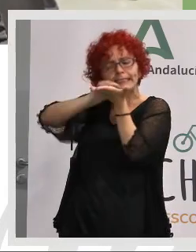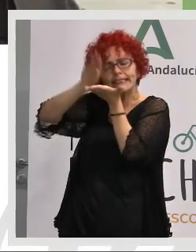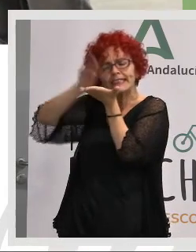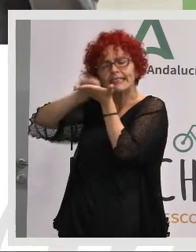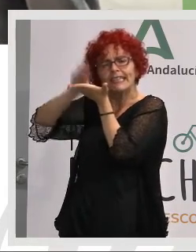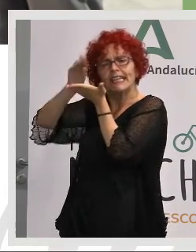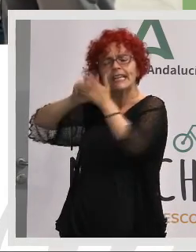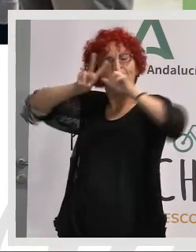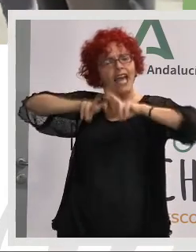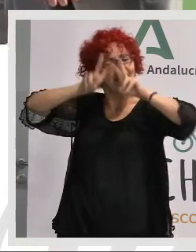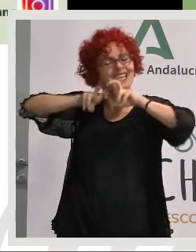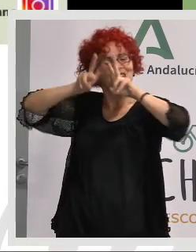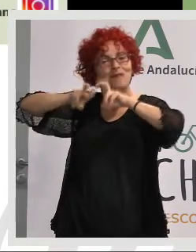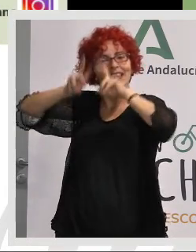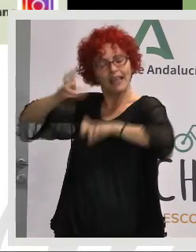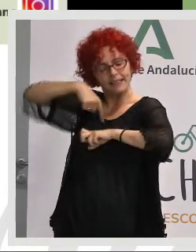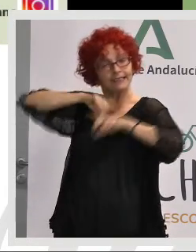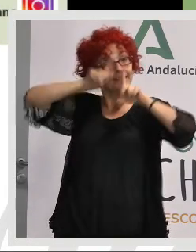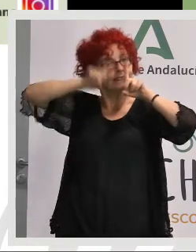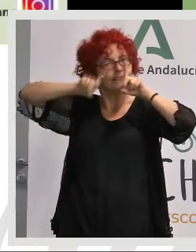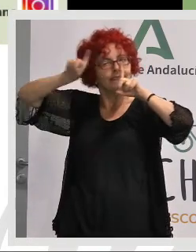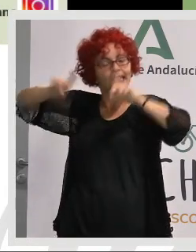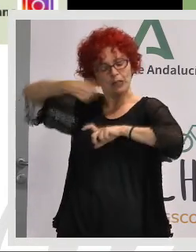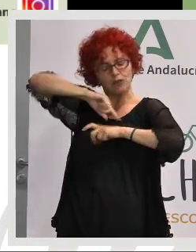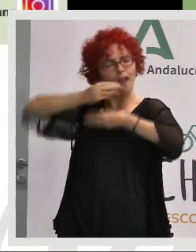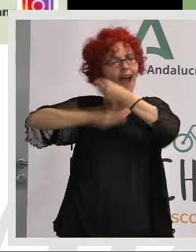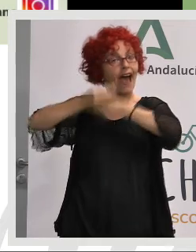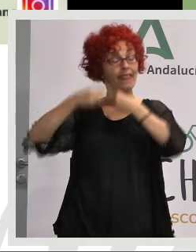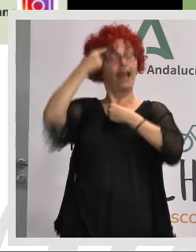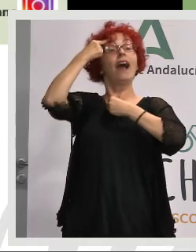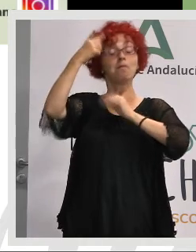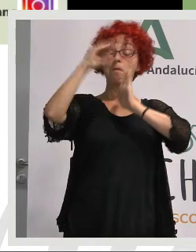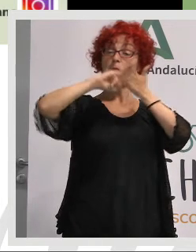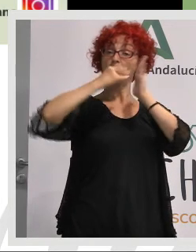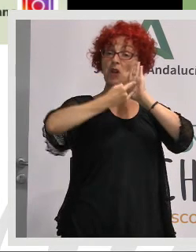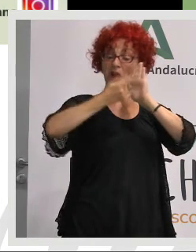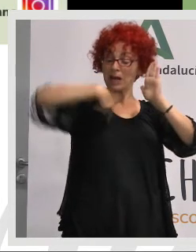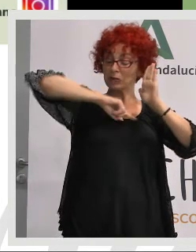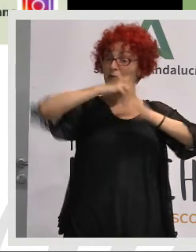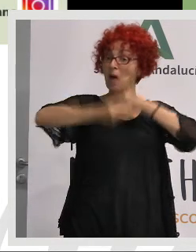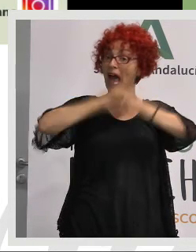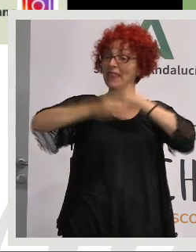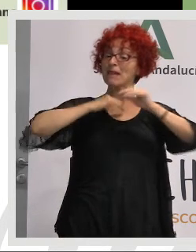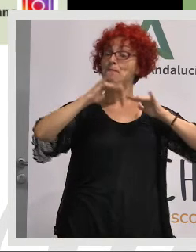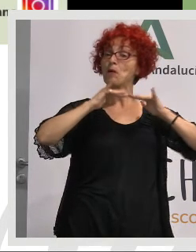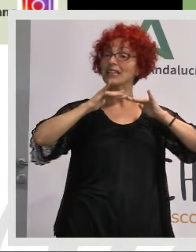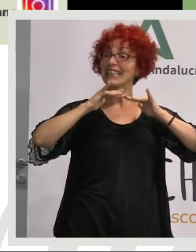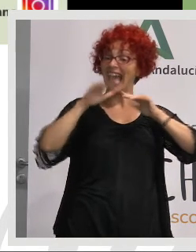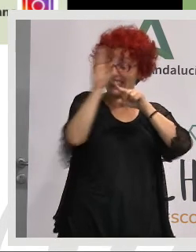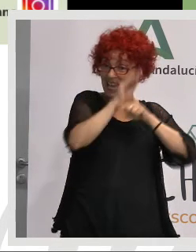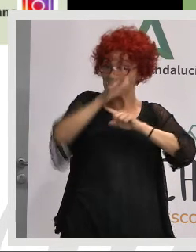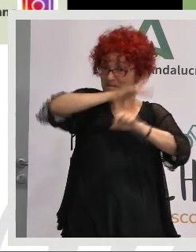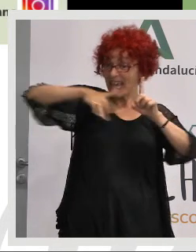interesante. Tras estos datos decidimos crear una serie de programas para mejorar la movilidad sostenible, la salud y la calidad de vida en nuestro